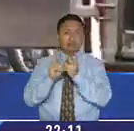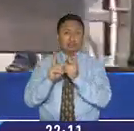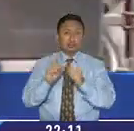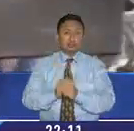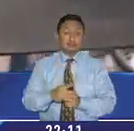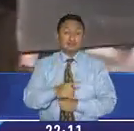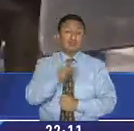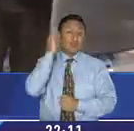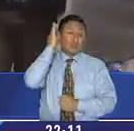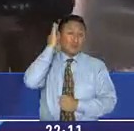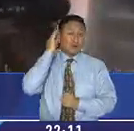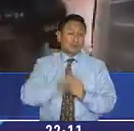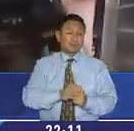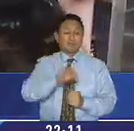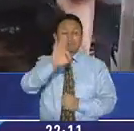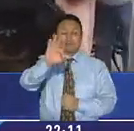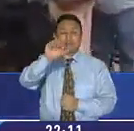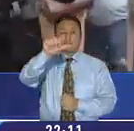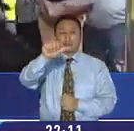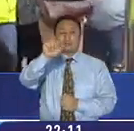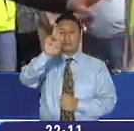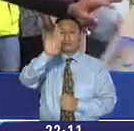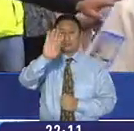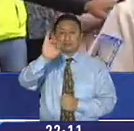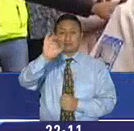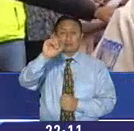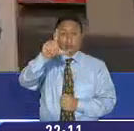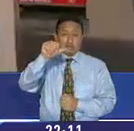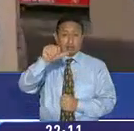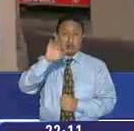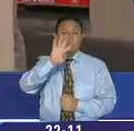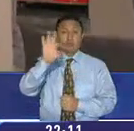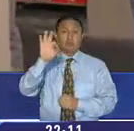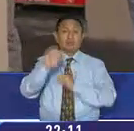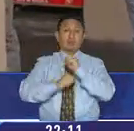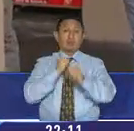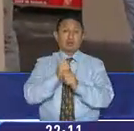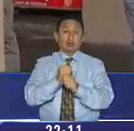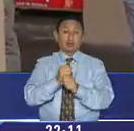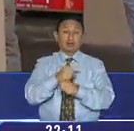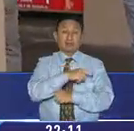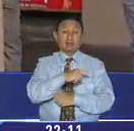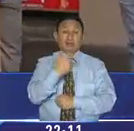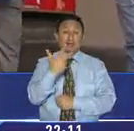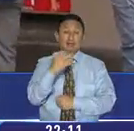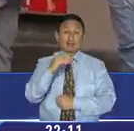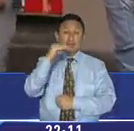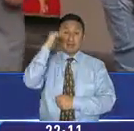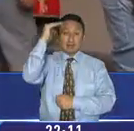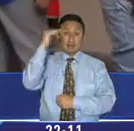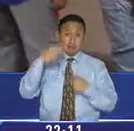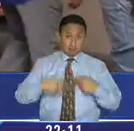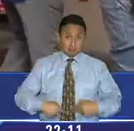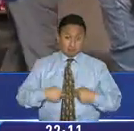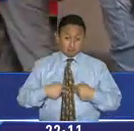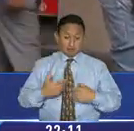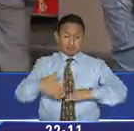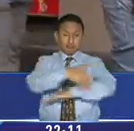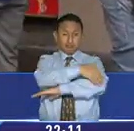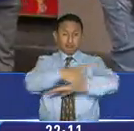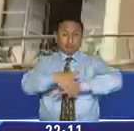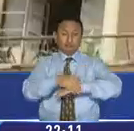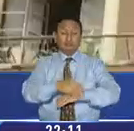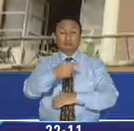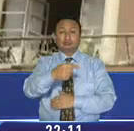como Fabiola Solerispa, de 49 años de edad, y quien habitaba en el tercer piso de este condominio, asentado en las calles Lorenzo de Garecoa,